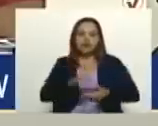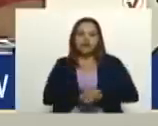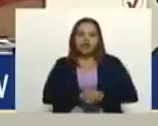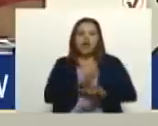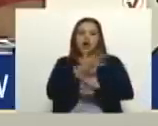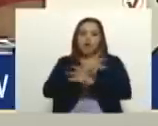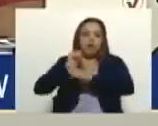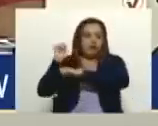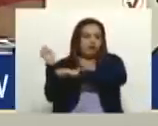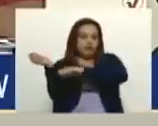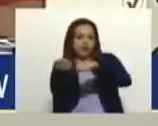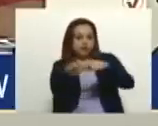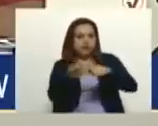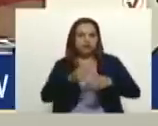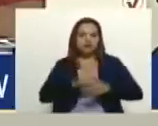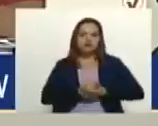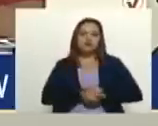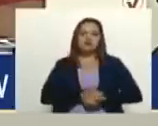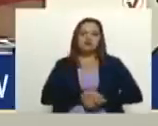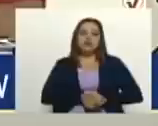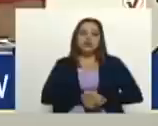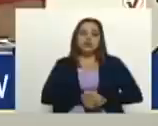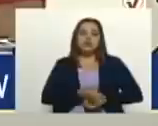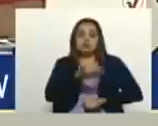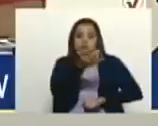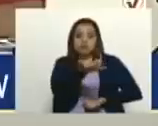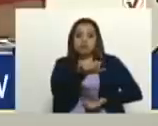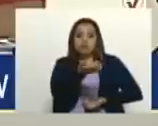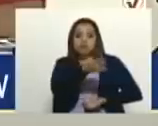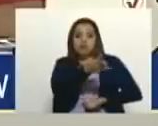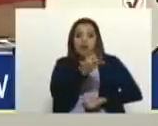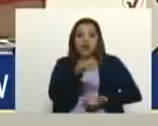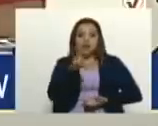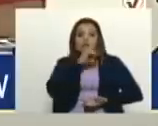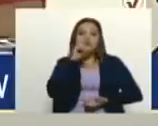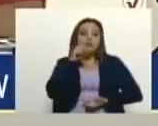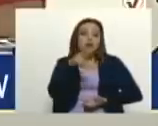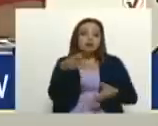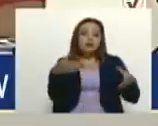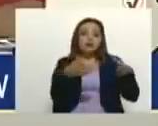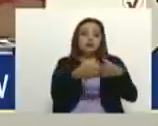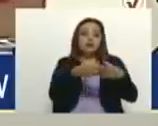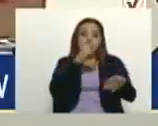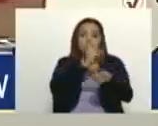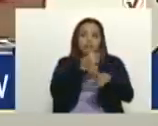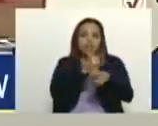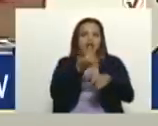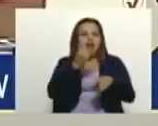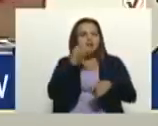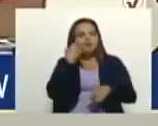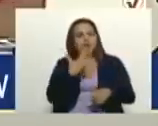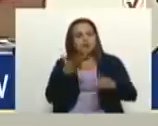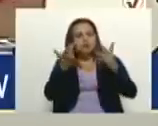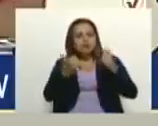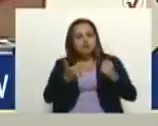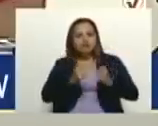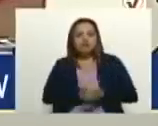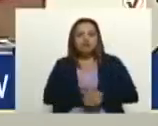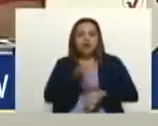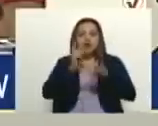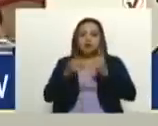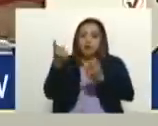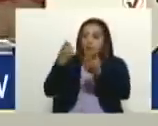jugar béisbol. Ya esa liga tiene su nombre y ha tenido buenos resultados. Bueno, si hay alguna pregunta,